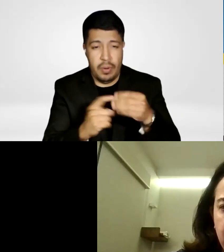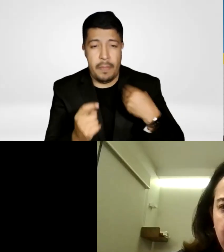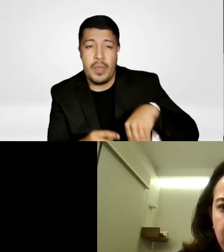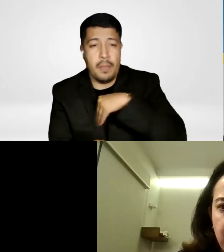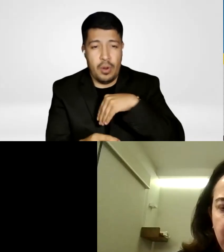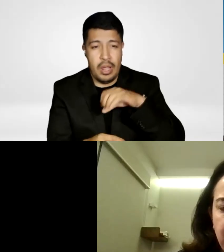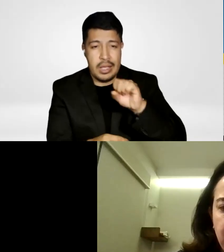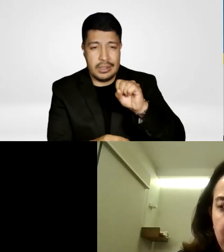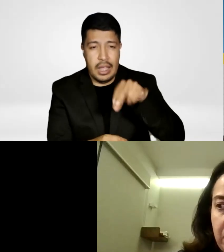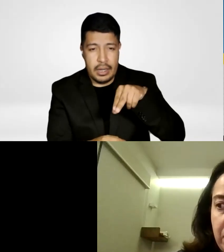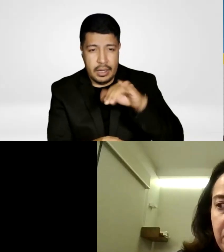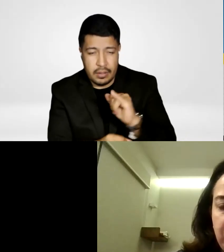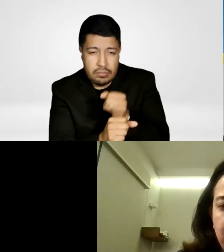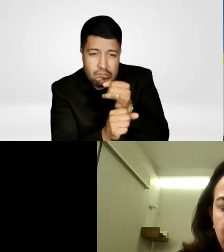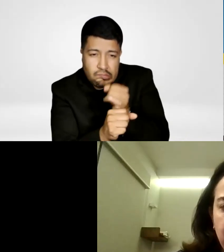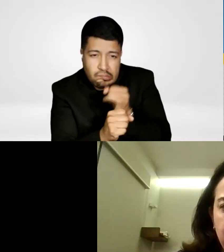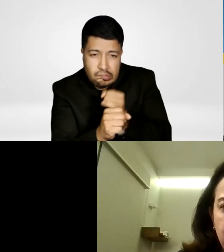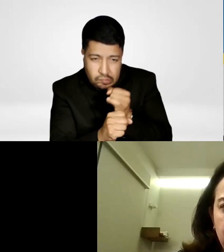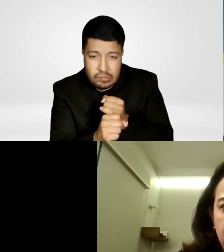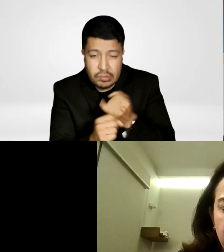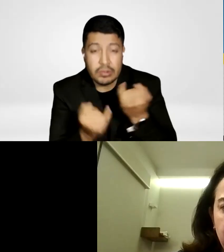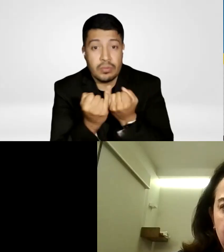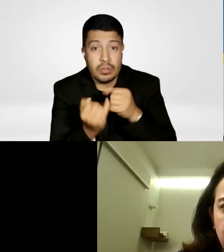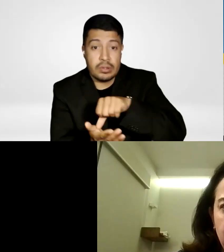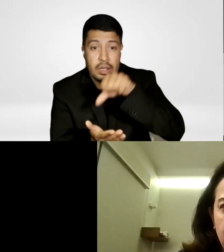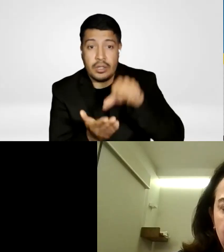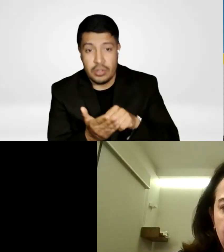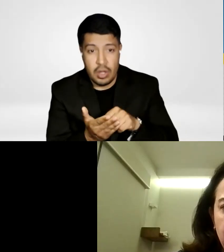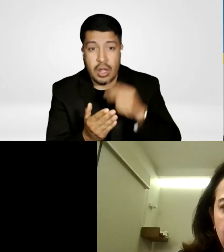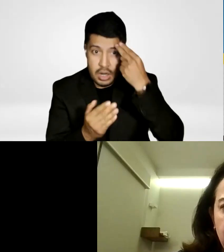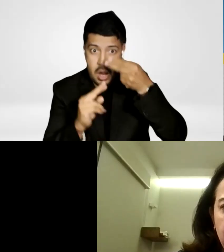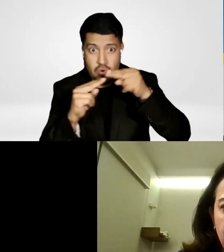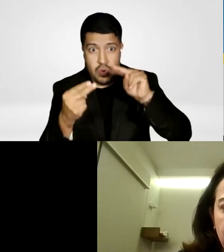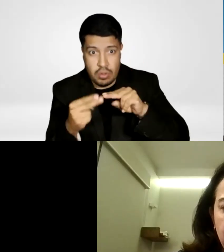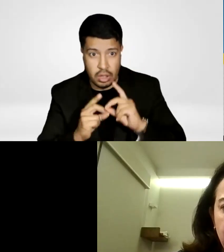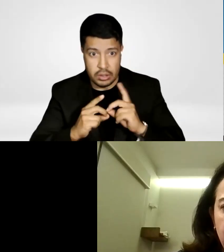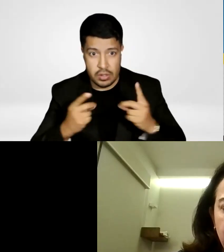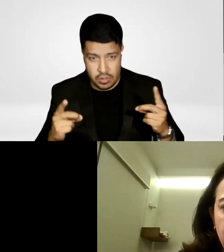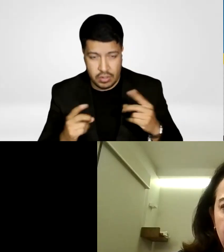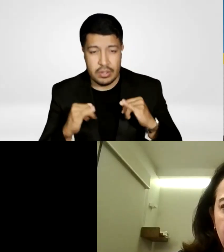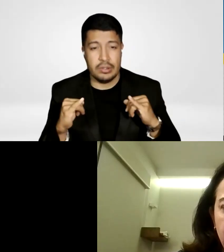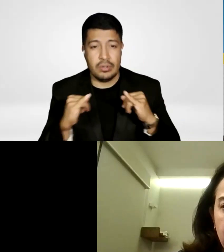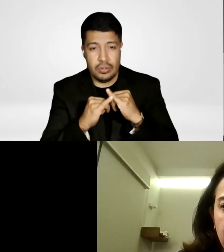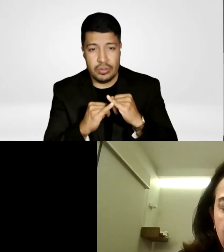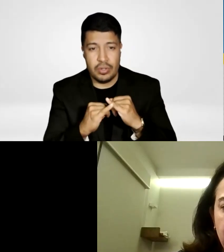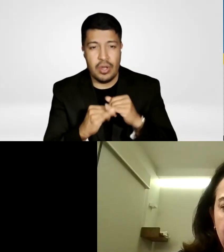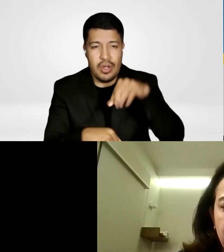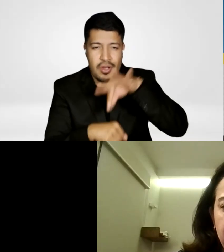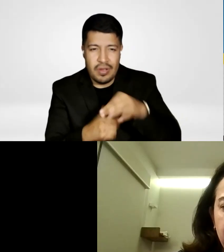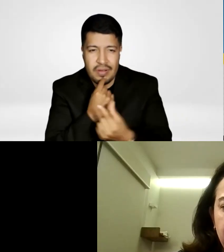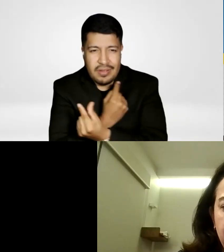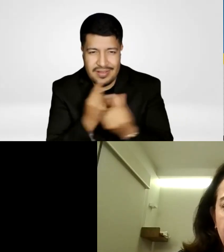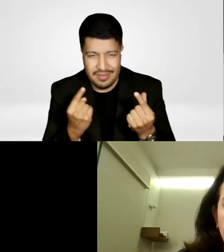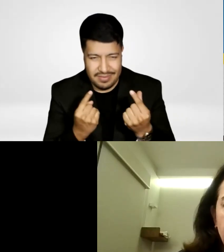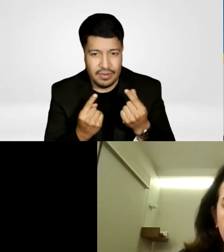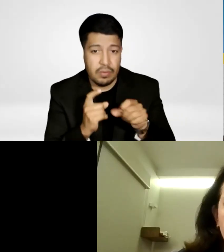del Centro de Investigación de Neurodesarrollo del Instituto Nacional de Pediatría. Te damos la bienvenida, Alicia.